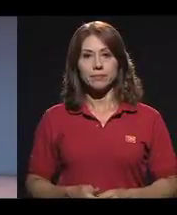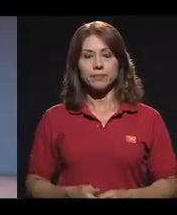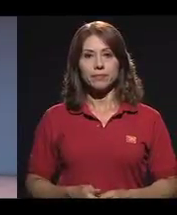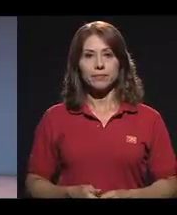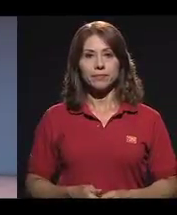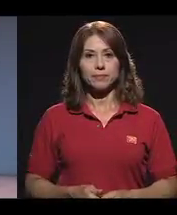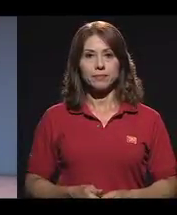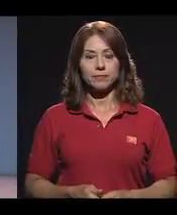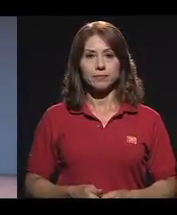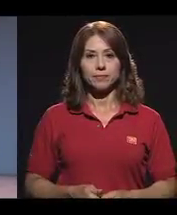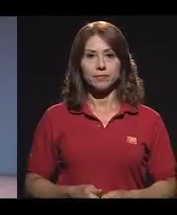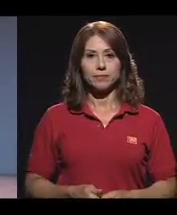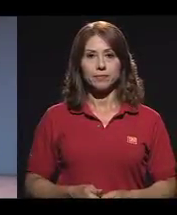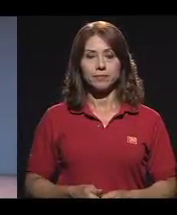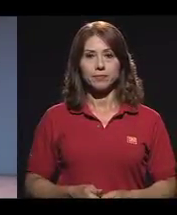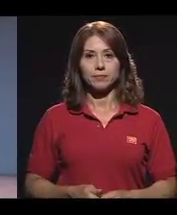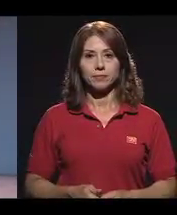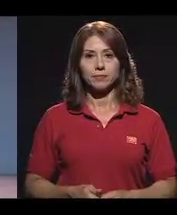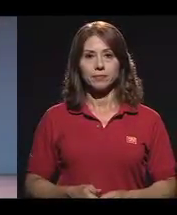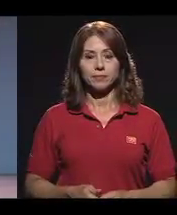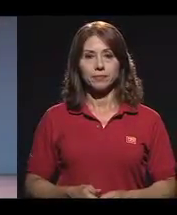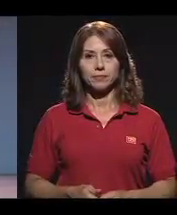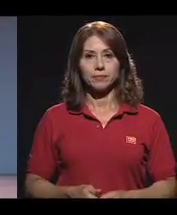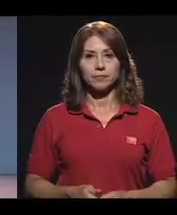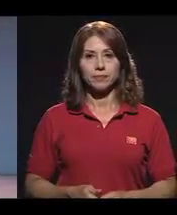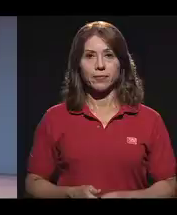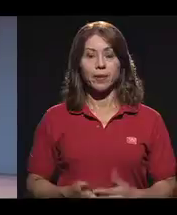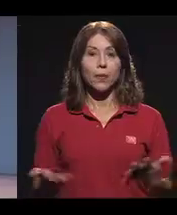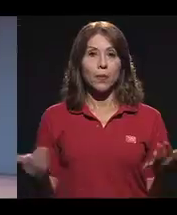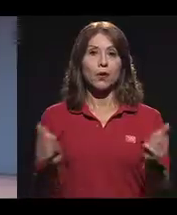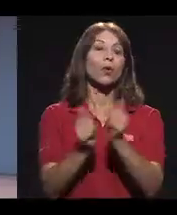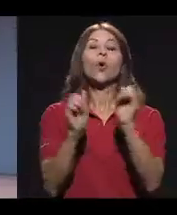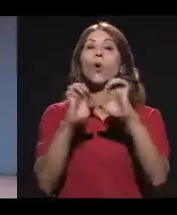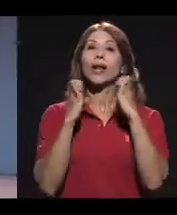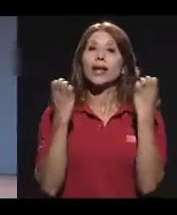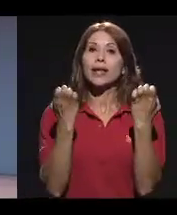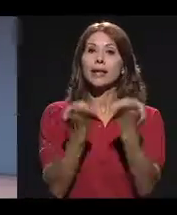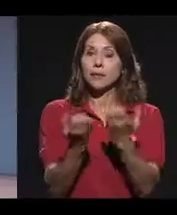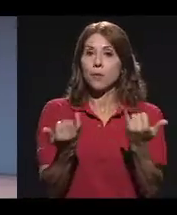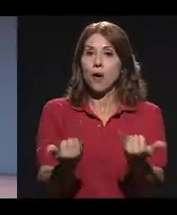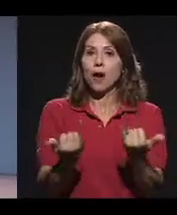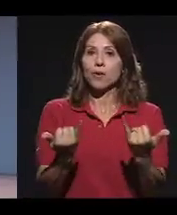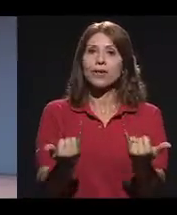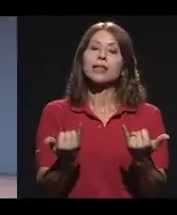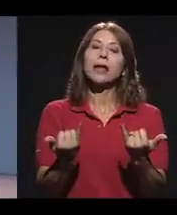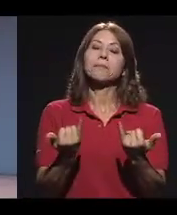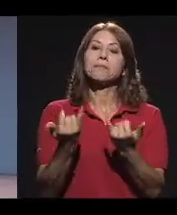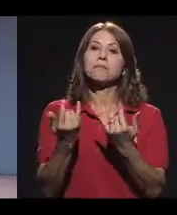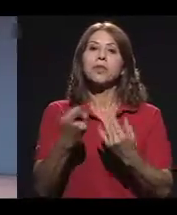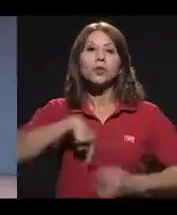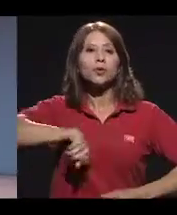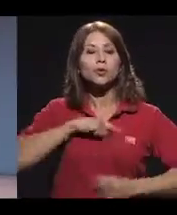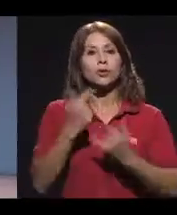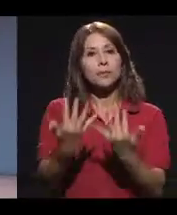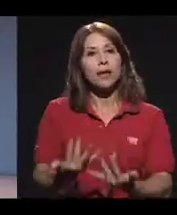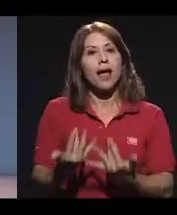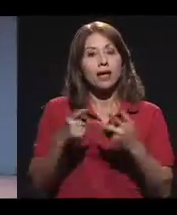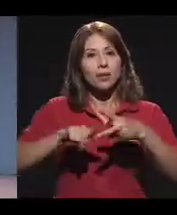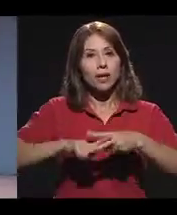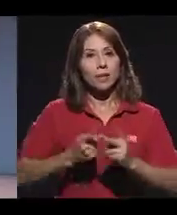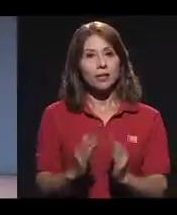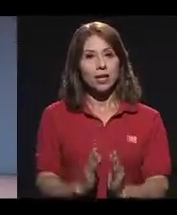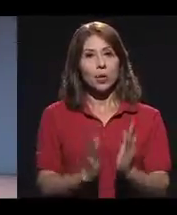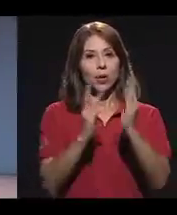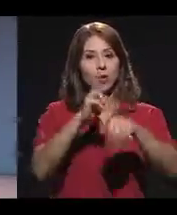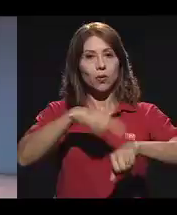Bueno, con el equipo ahorita estamos esperando a que comience el